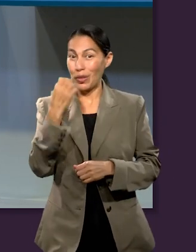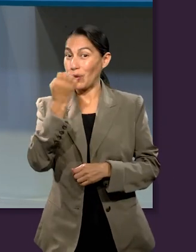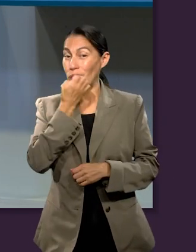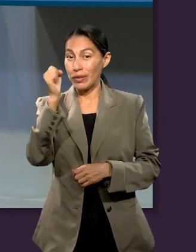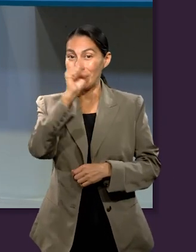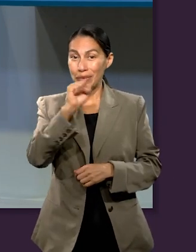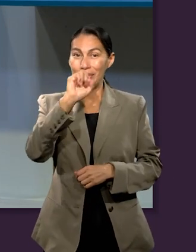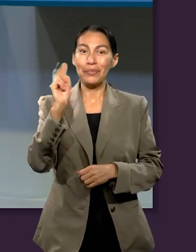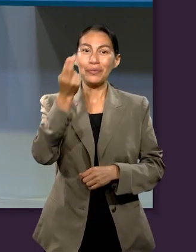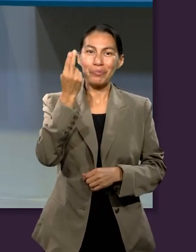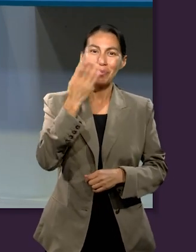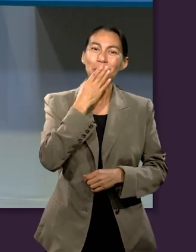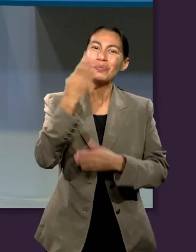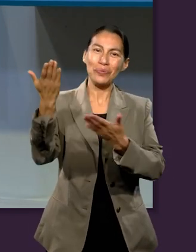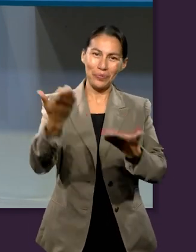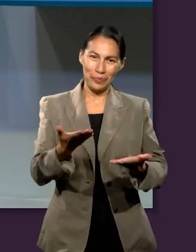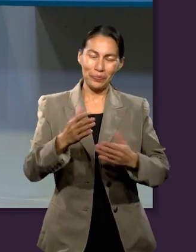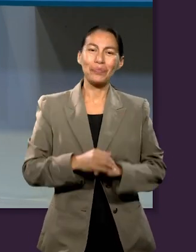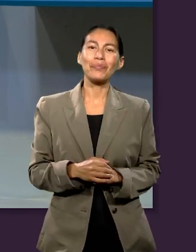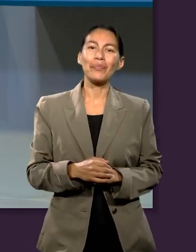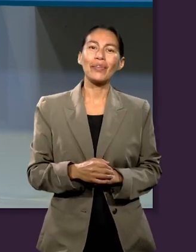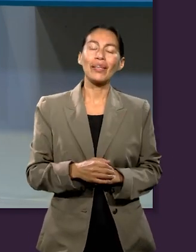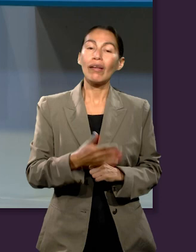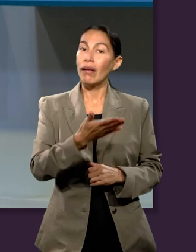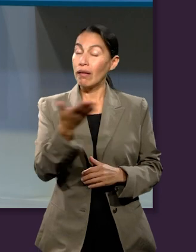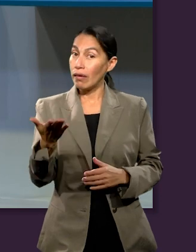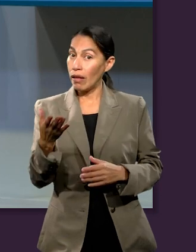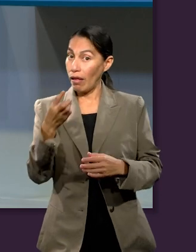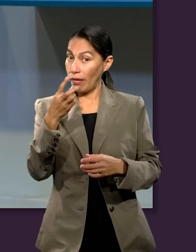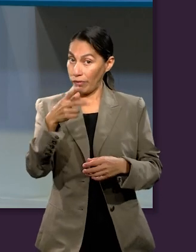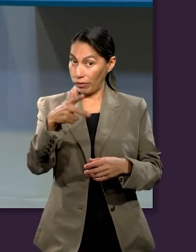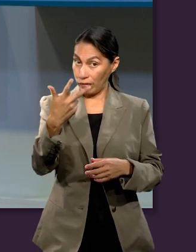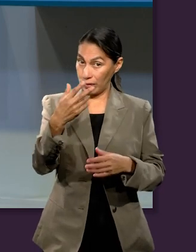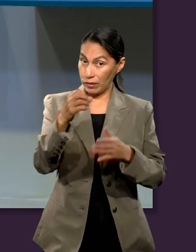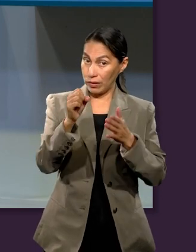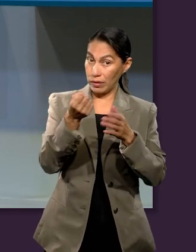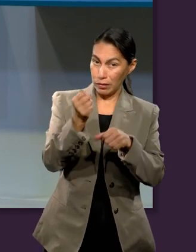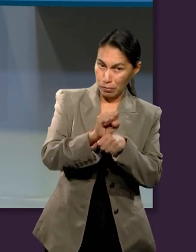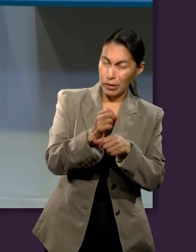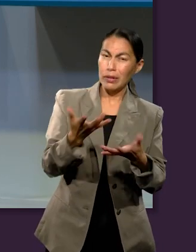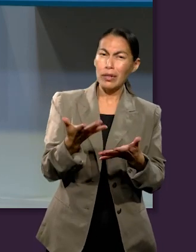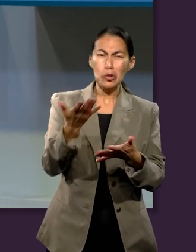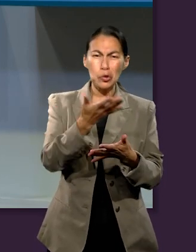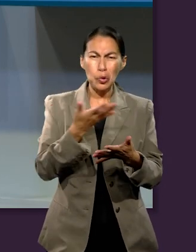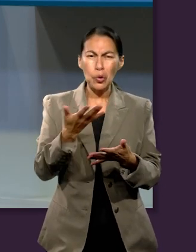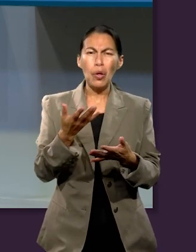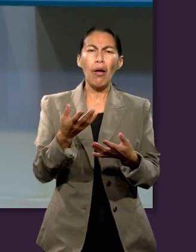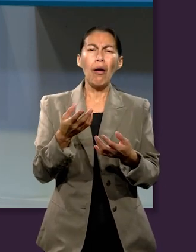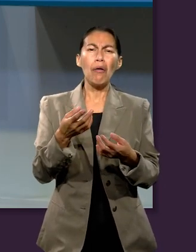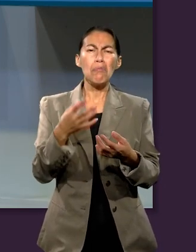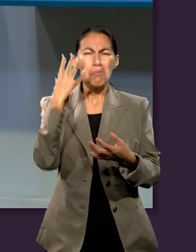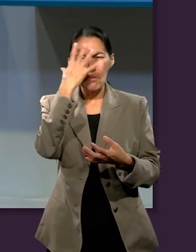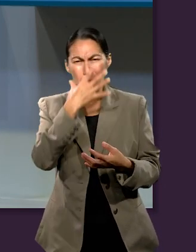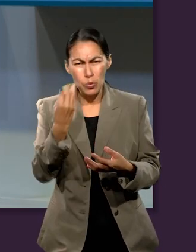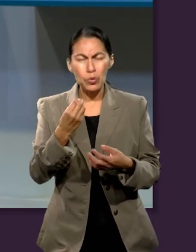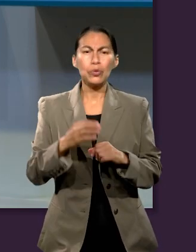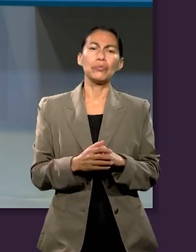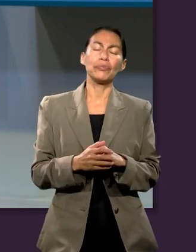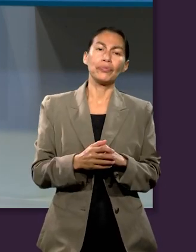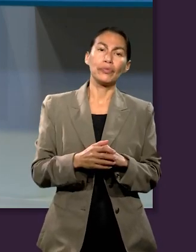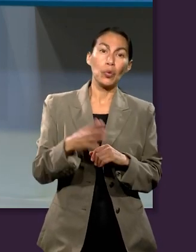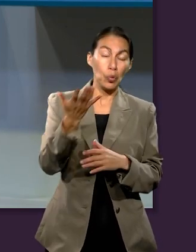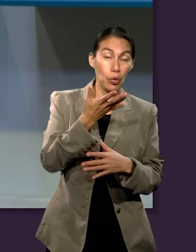sabática Universitaria este trimestre estará llena de estará lleno de grandes sorpresas de grandes enseñanzas